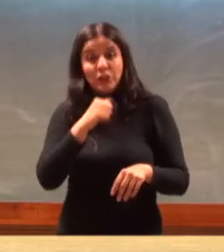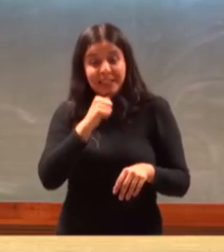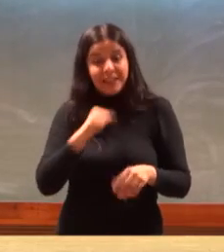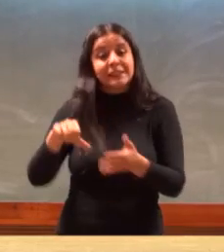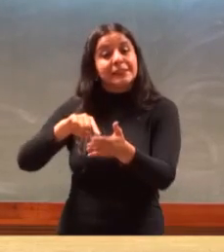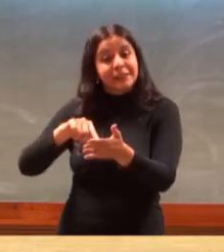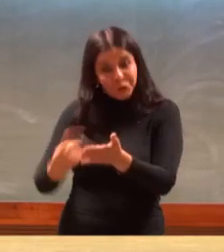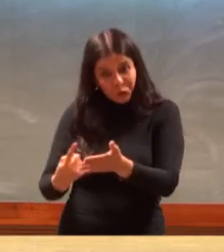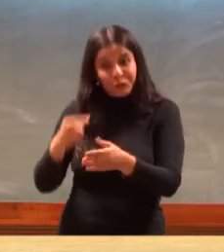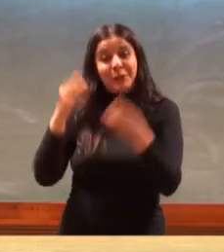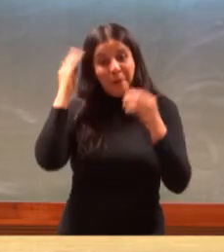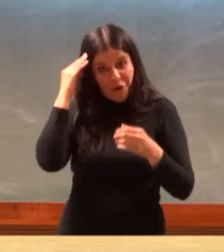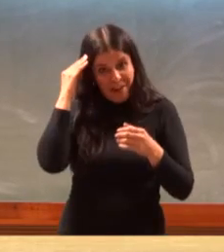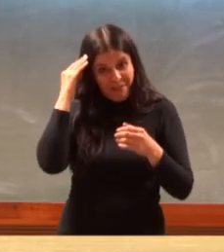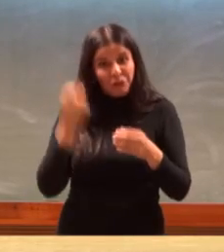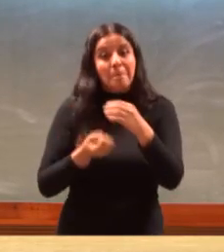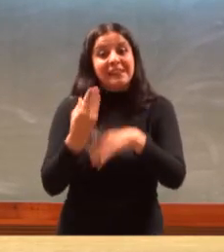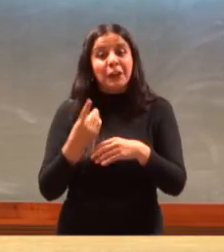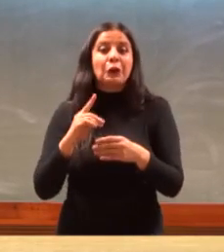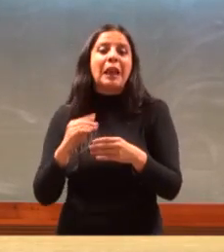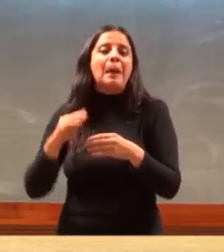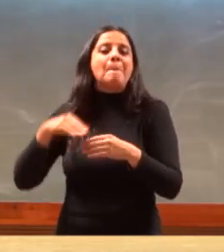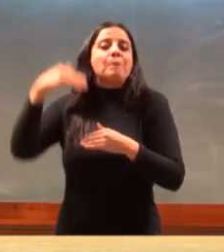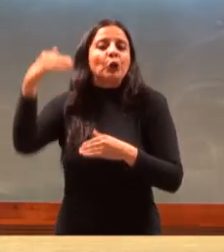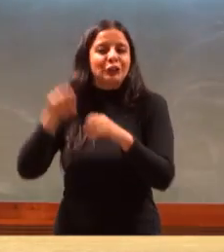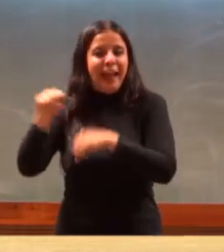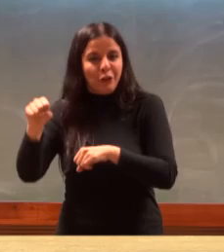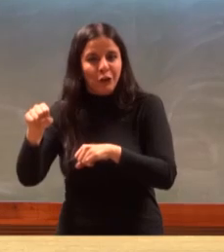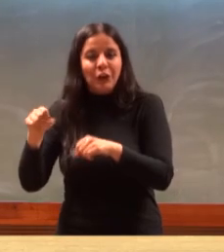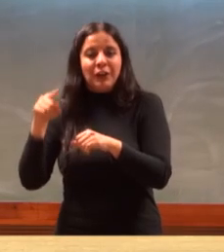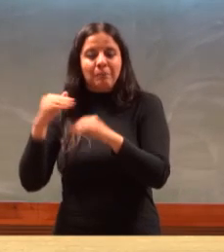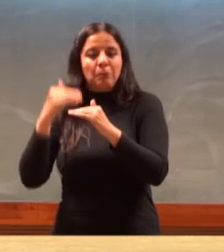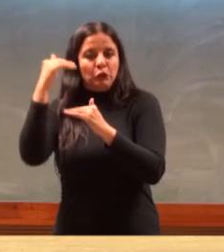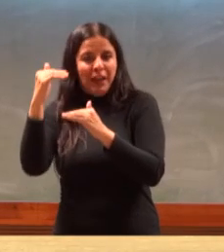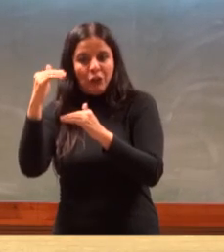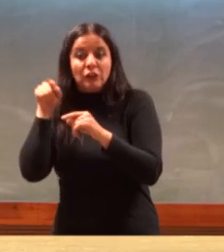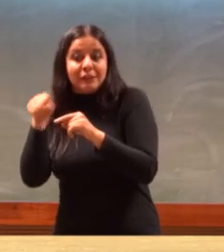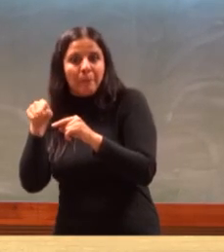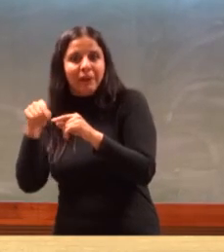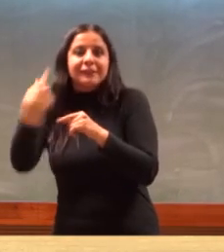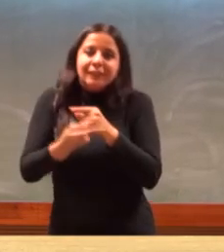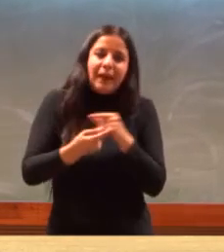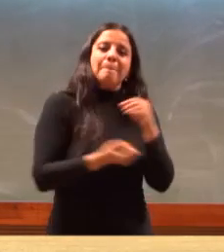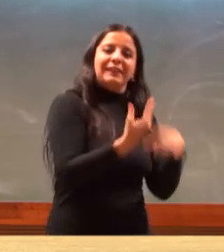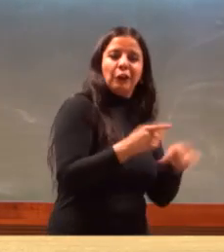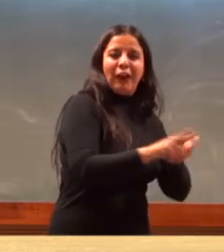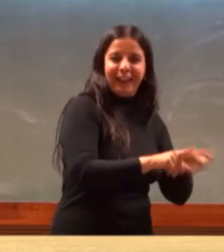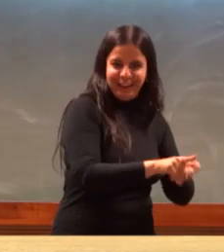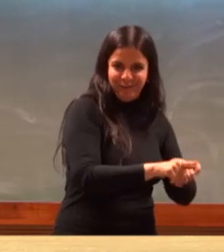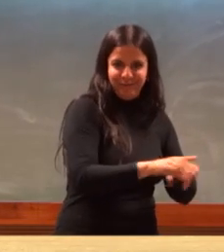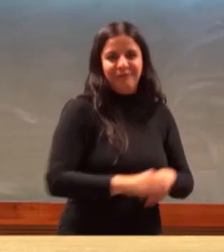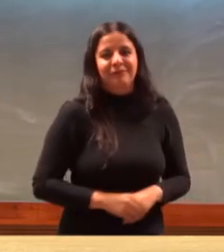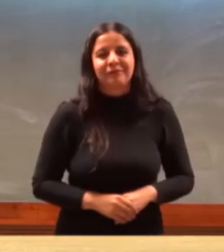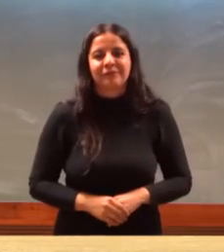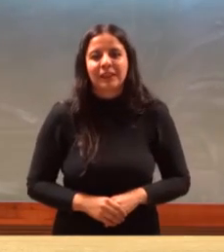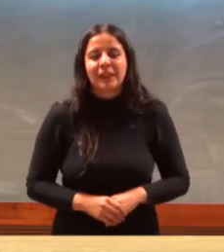crítica para después avanzar respecto de grado también la creación de carreras de profesorado de geografía y Antropología avanzar en el diseño